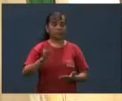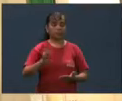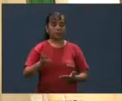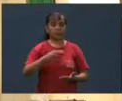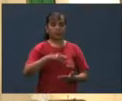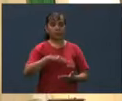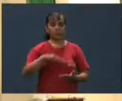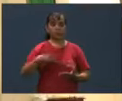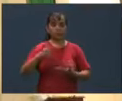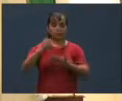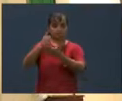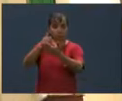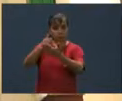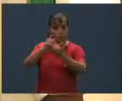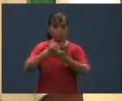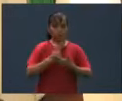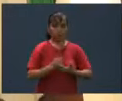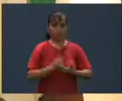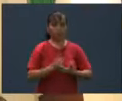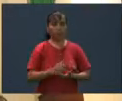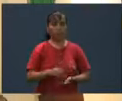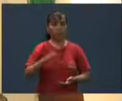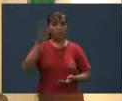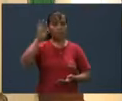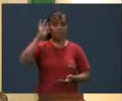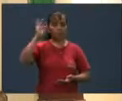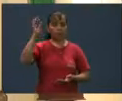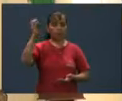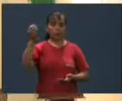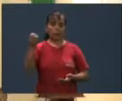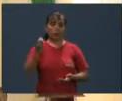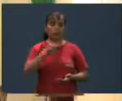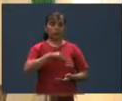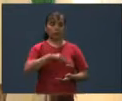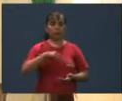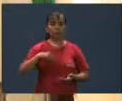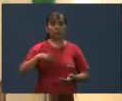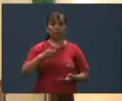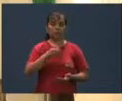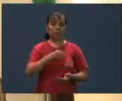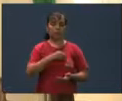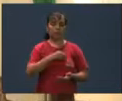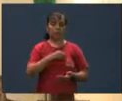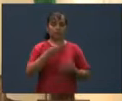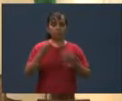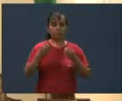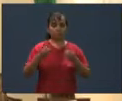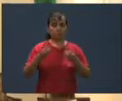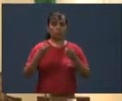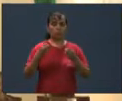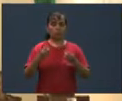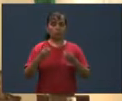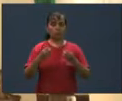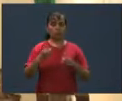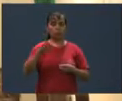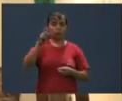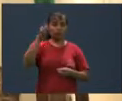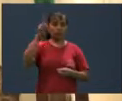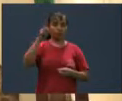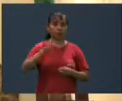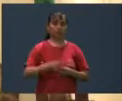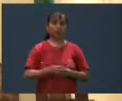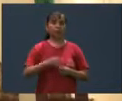Siempre nos ayuda porque nos quieres